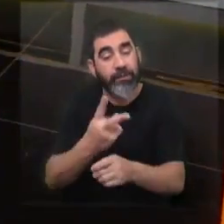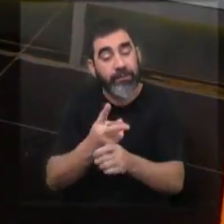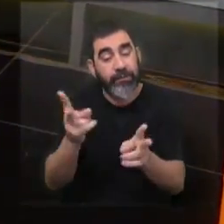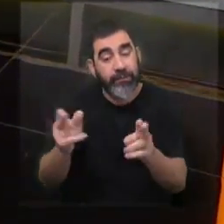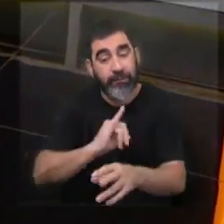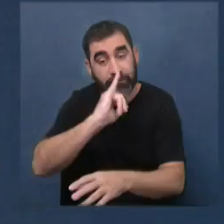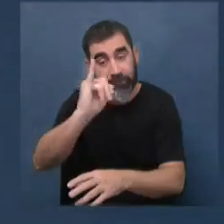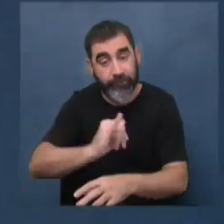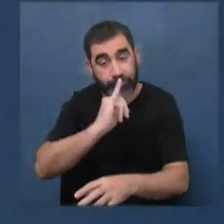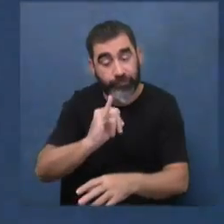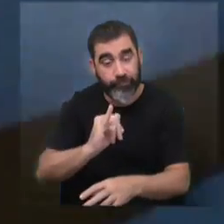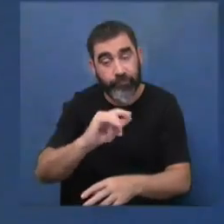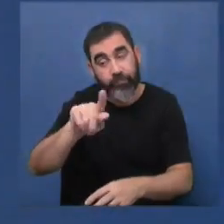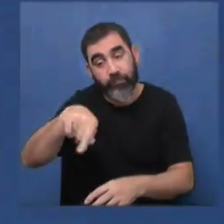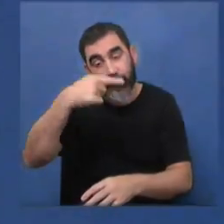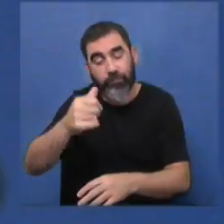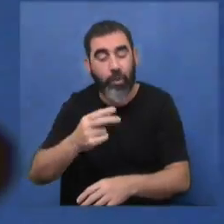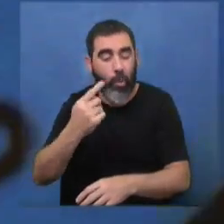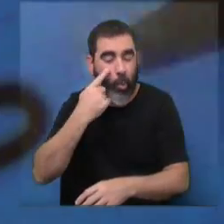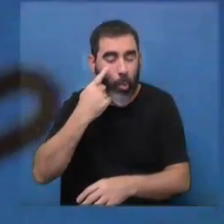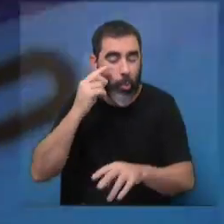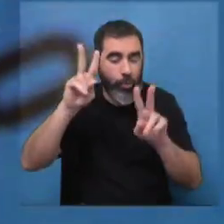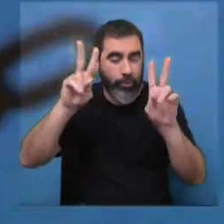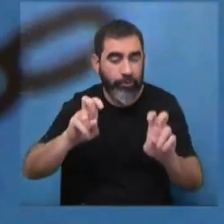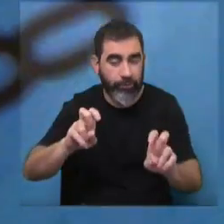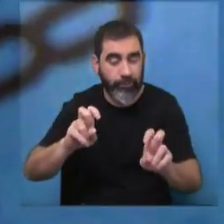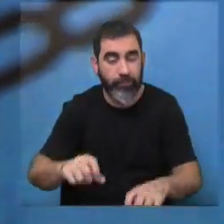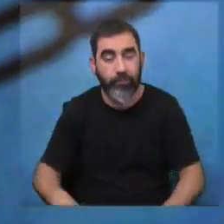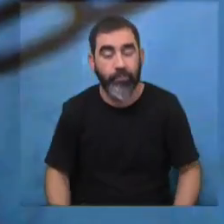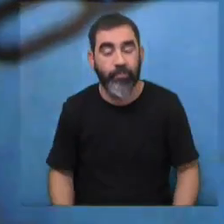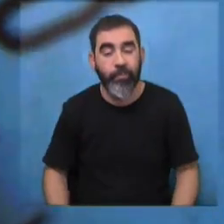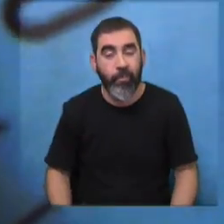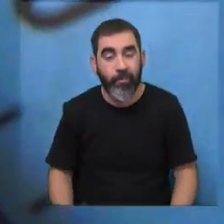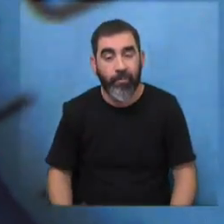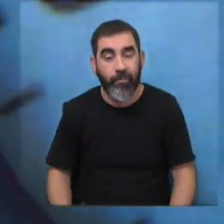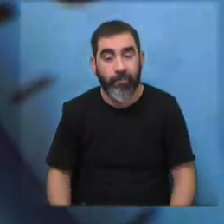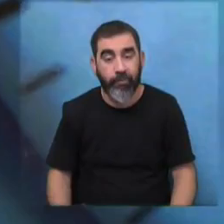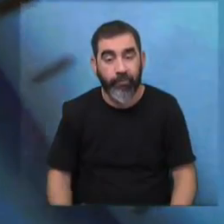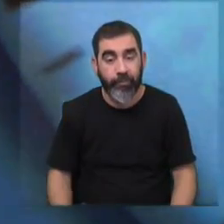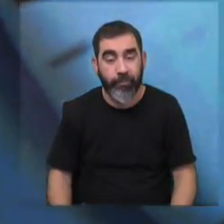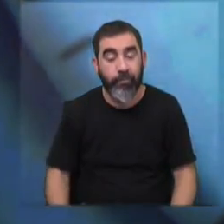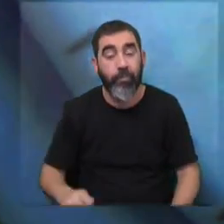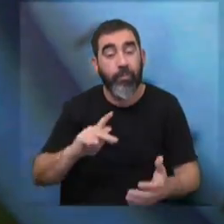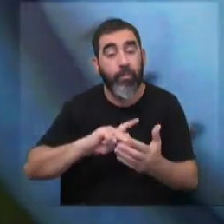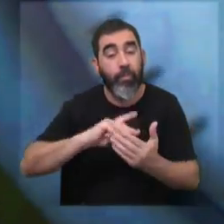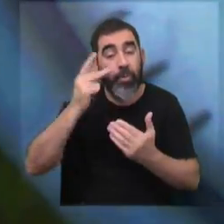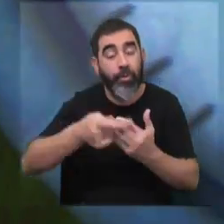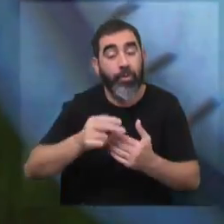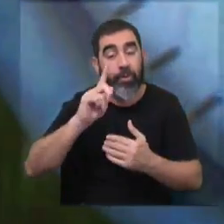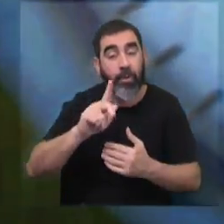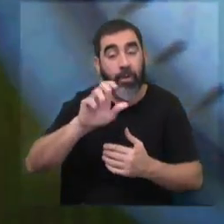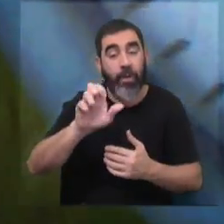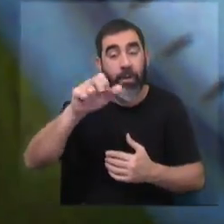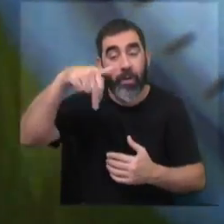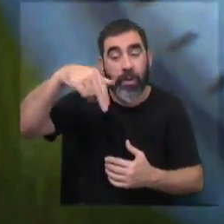informe de Alexandra, aparece otro viejo conocido, otro tema de los que abordamos frecuentemente en Sobre Ciencia, el proyecto Genoma Uruguayo.